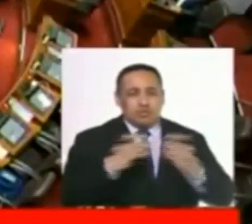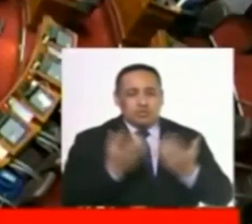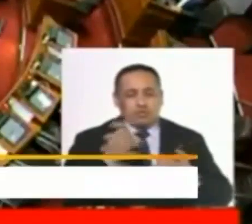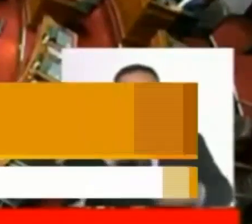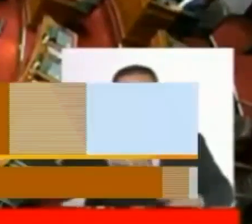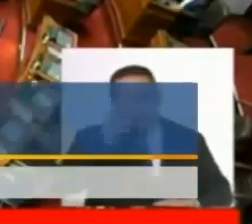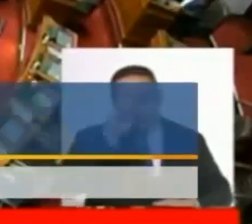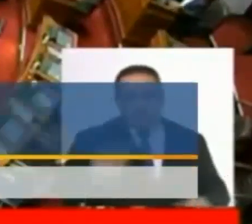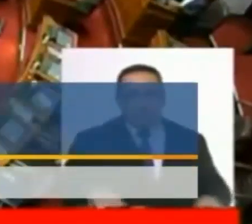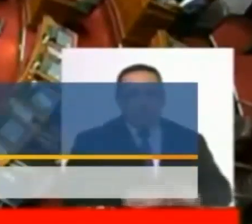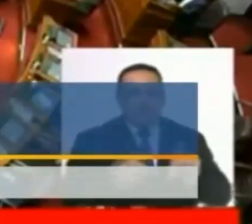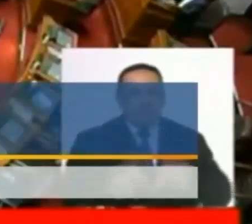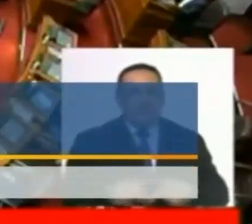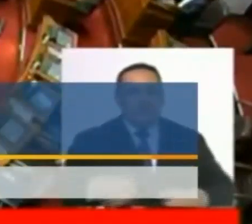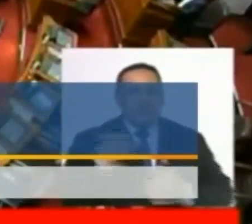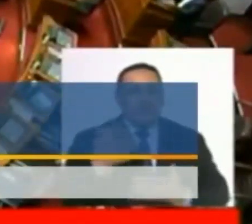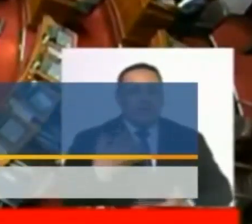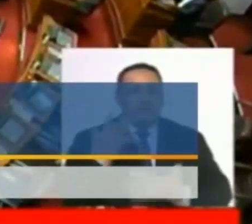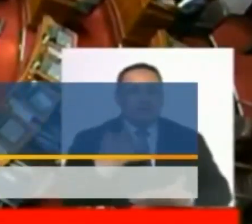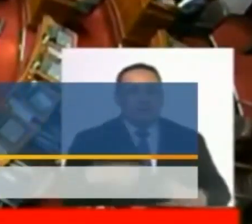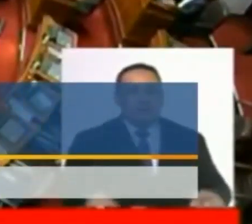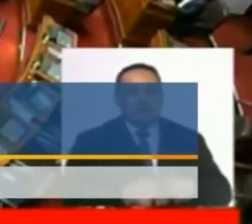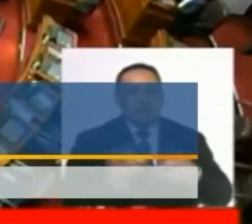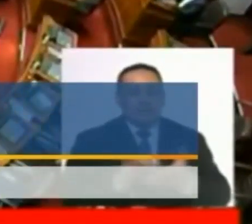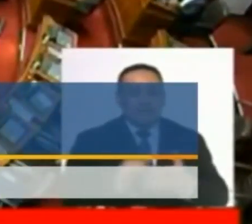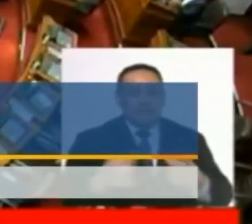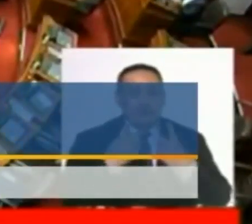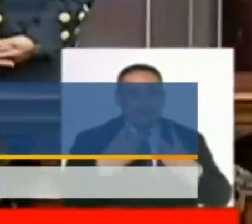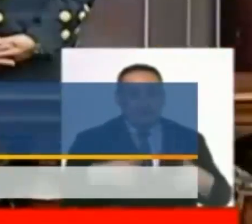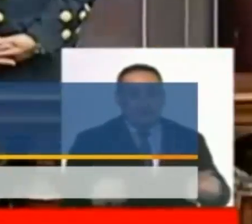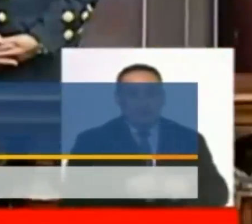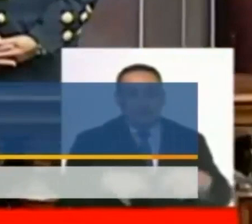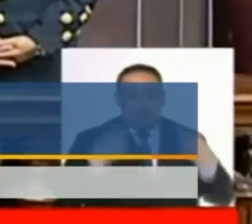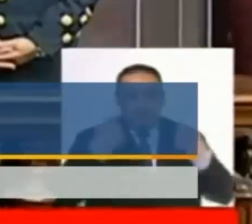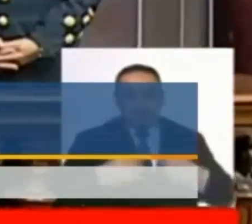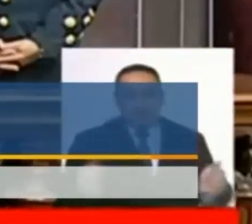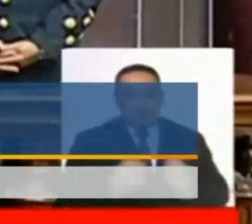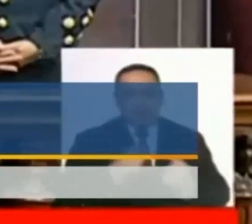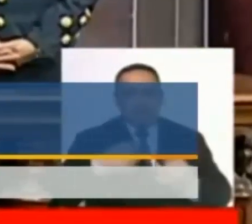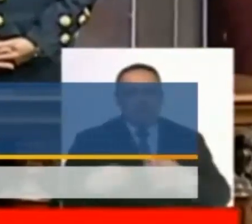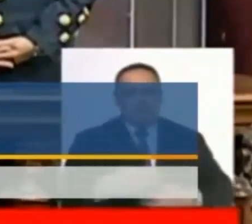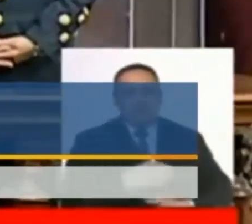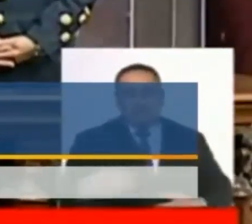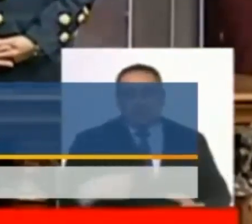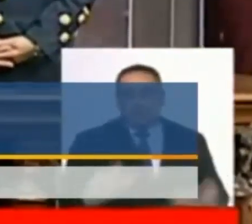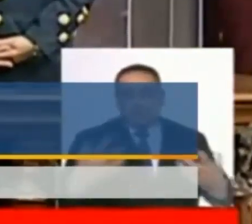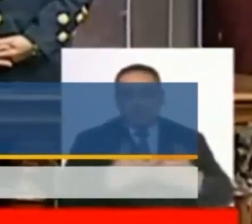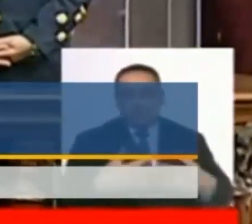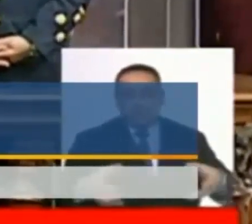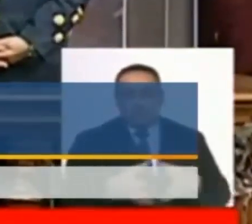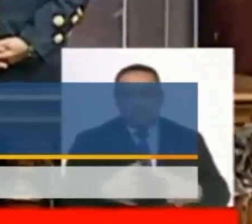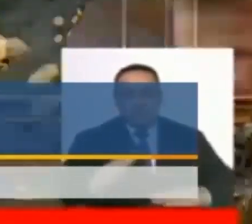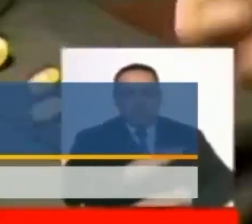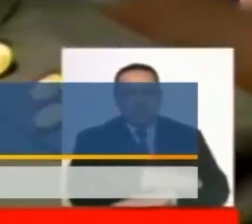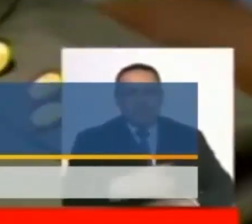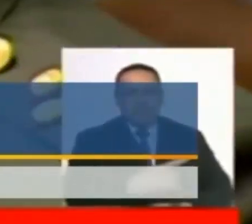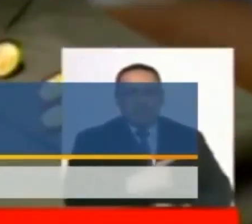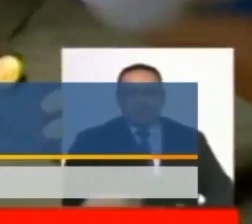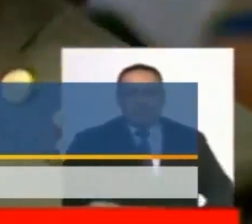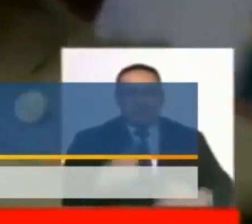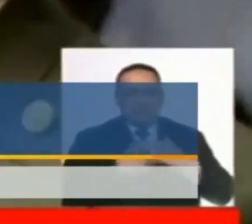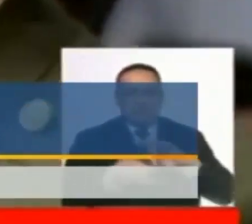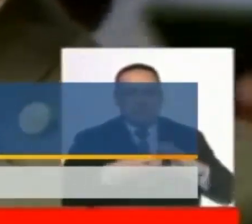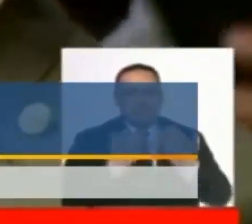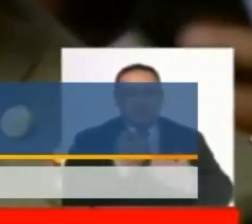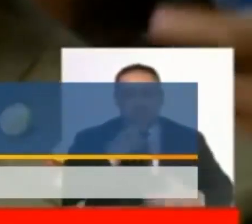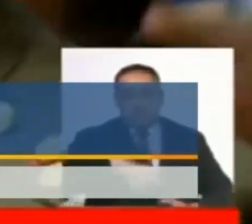con los ojos bien puestos en Perú. Estamos viendo el Congreso peruano a punto. Ya veíamos lo que estaba sucediendo a las afueras del